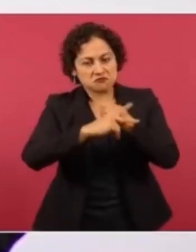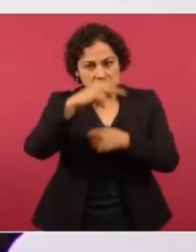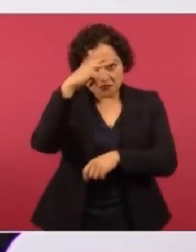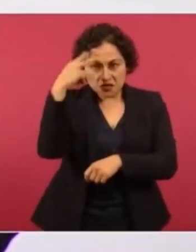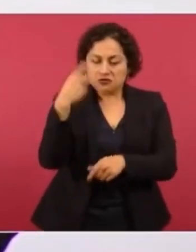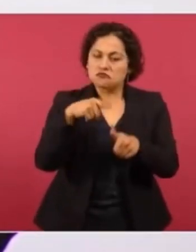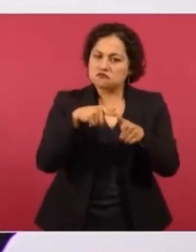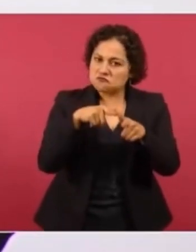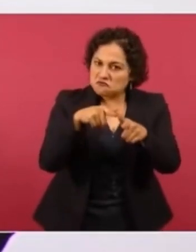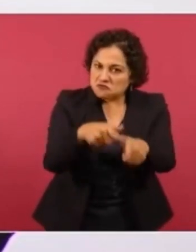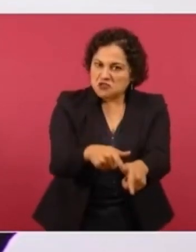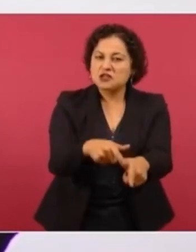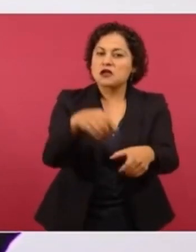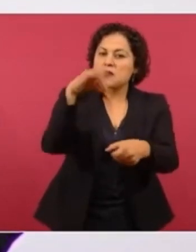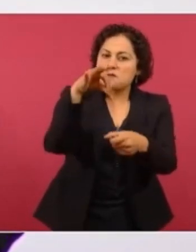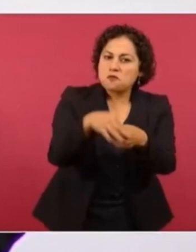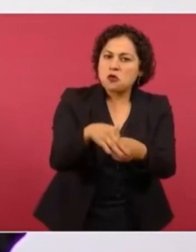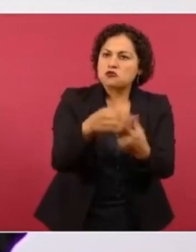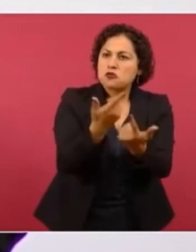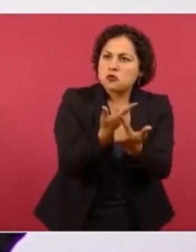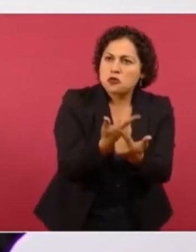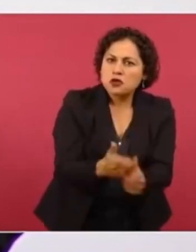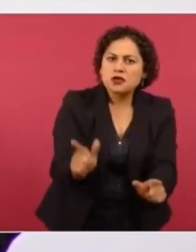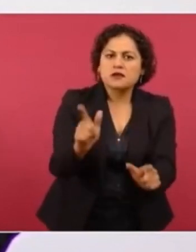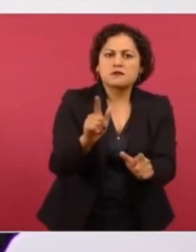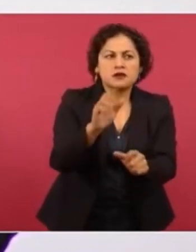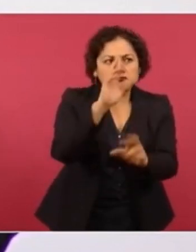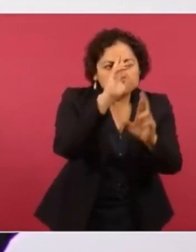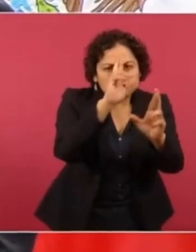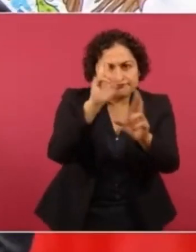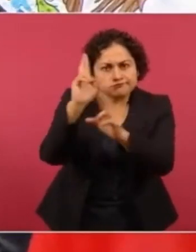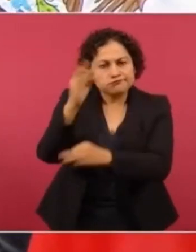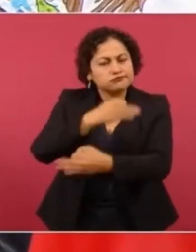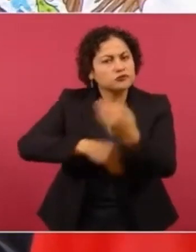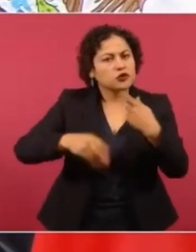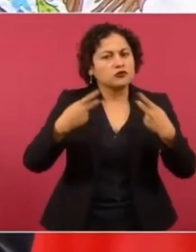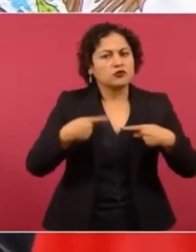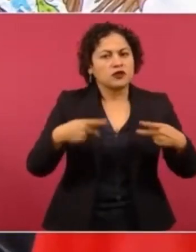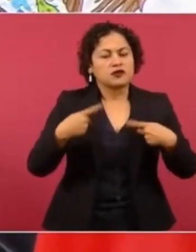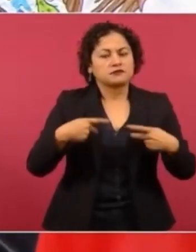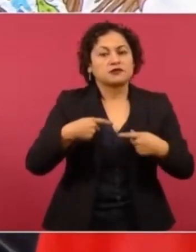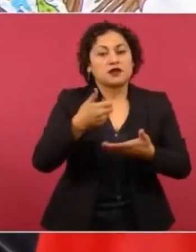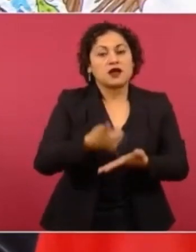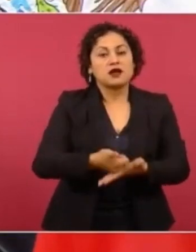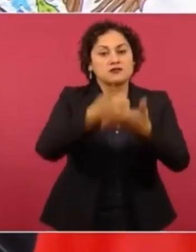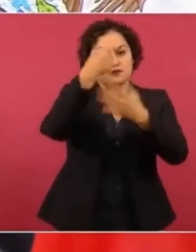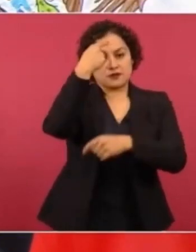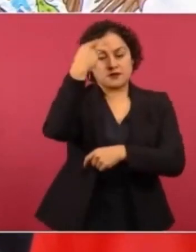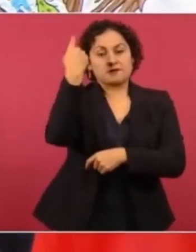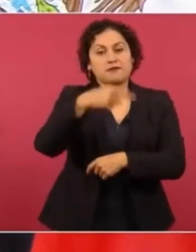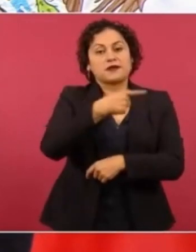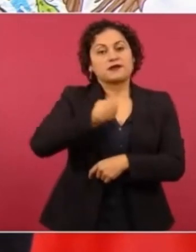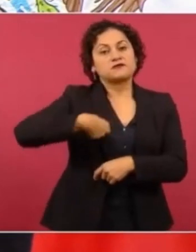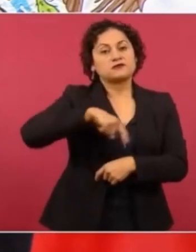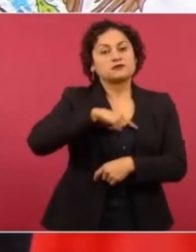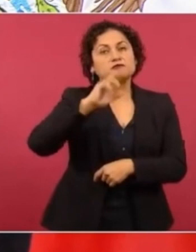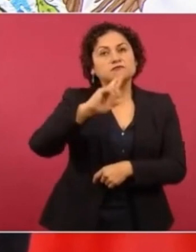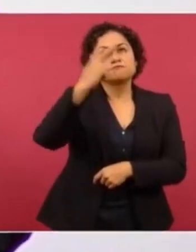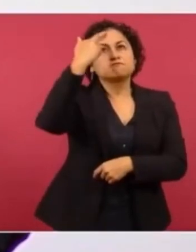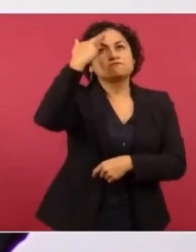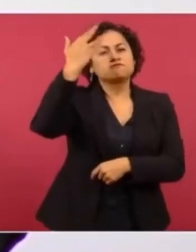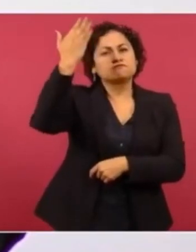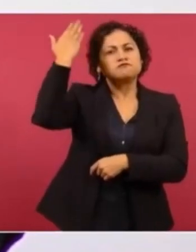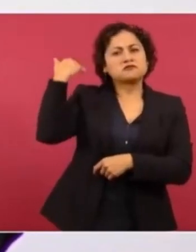del voto y en el respeto a nuestros derechos ciudadanos que nos permiten superar las fórmulas autoritarias y